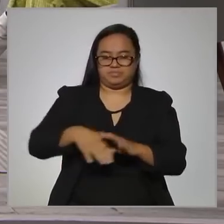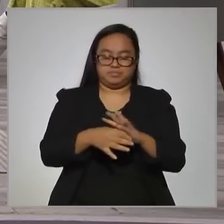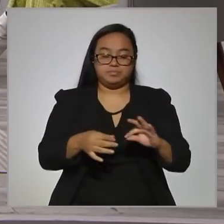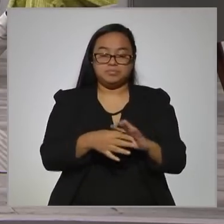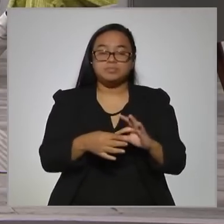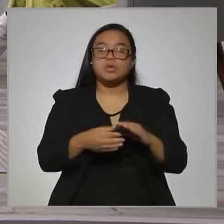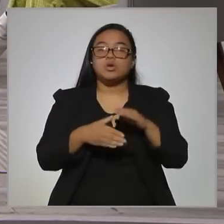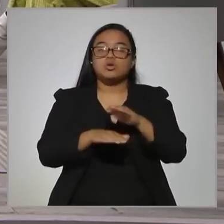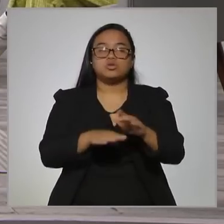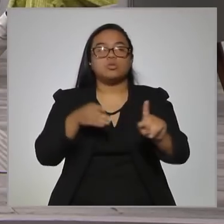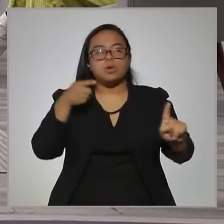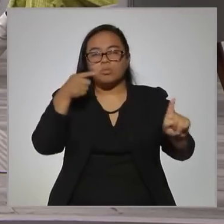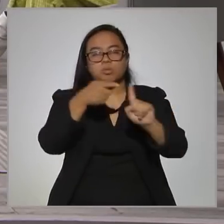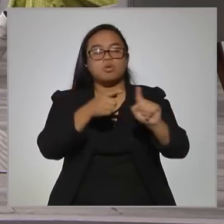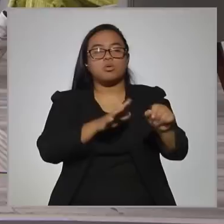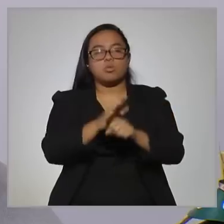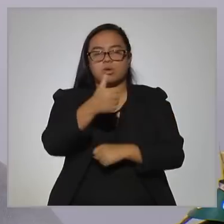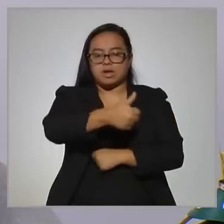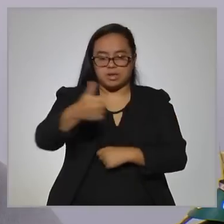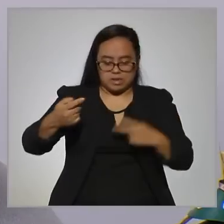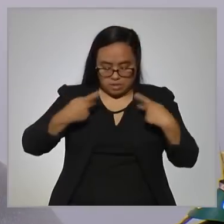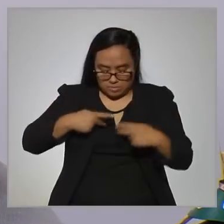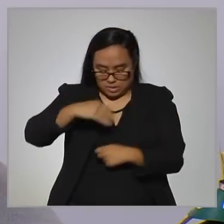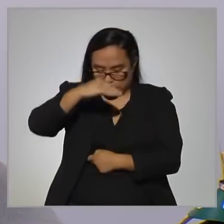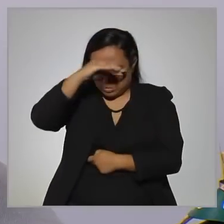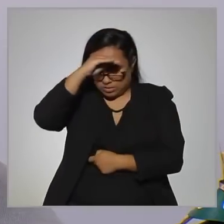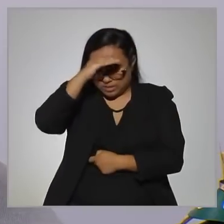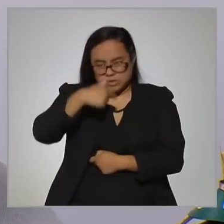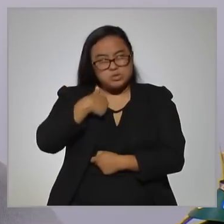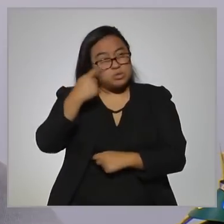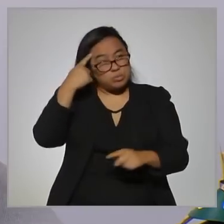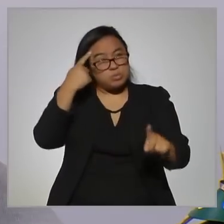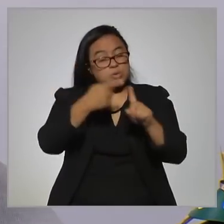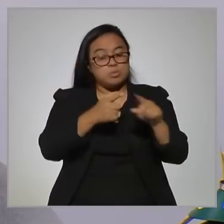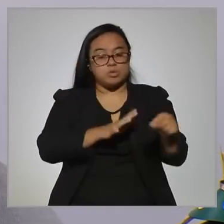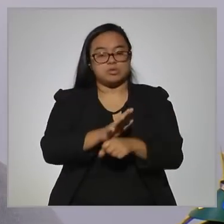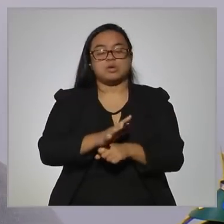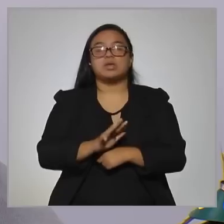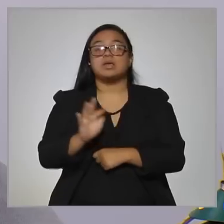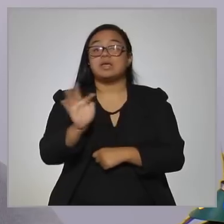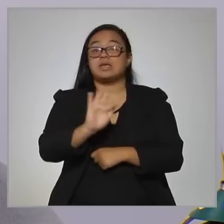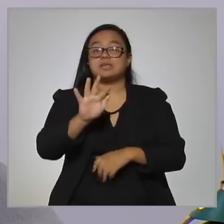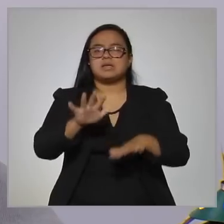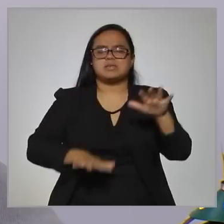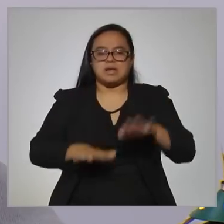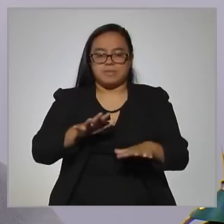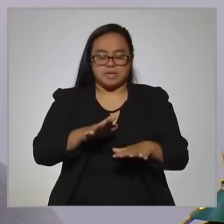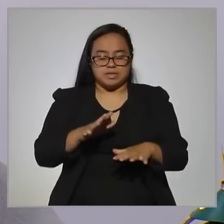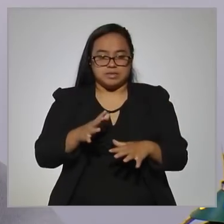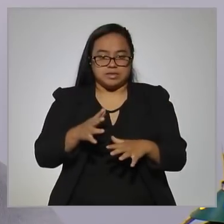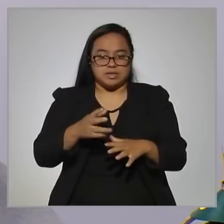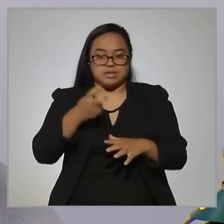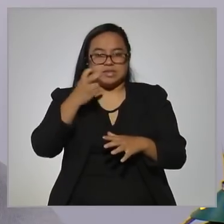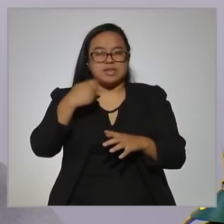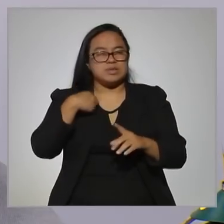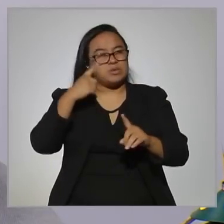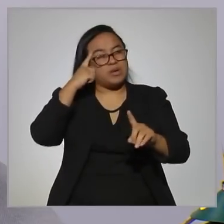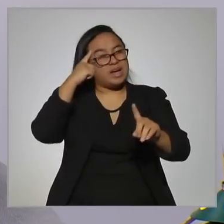ratito, con los propósitos que nos pusimos, ¿no? O sea, que nos fijamos y que de pronto tienden a ser demasiado